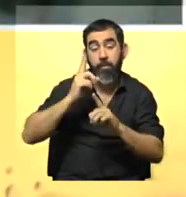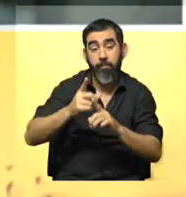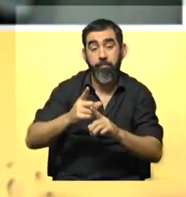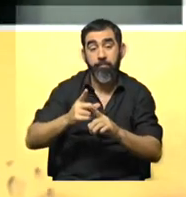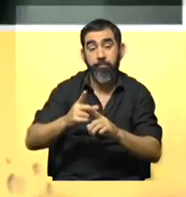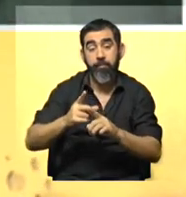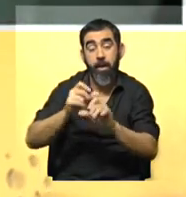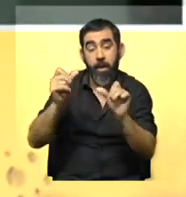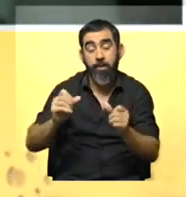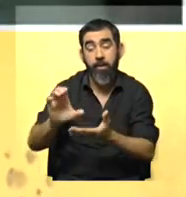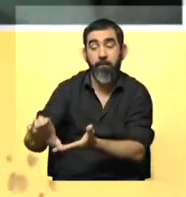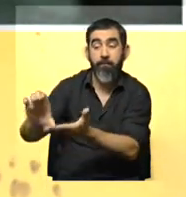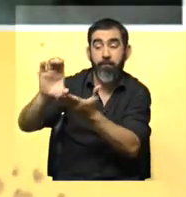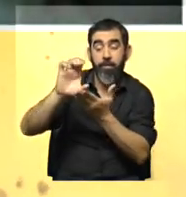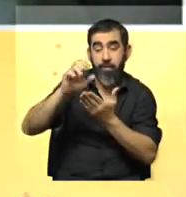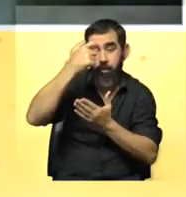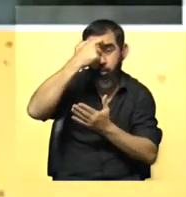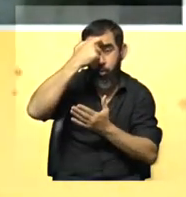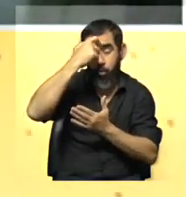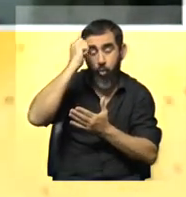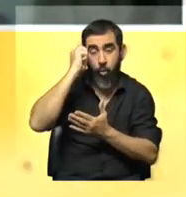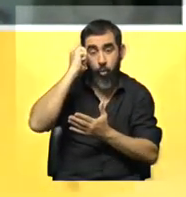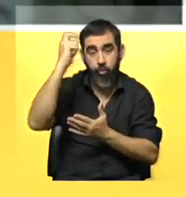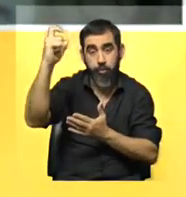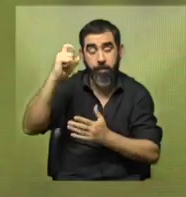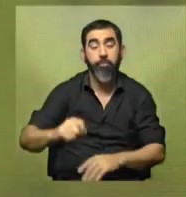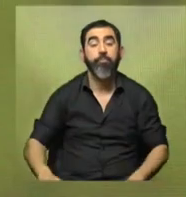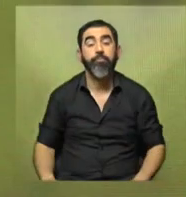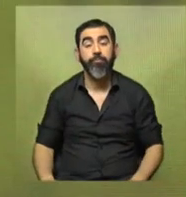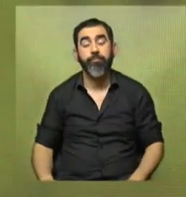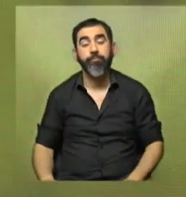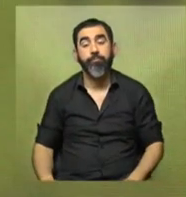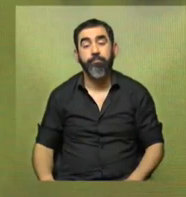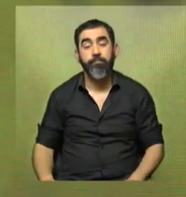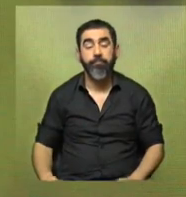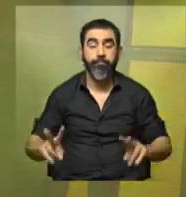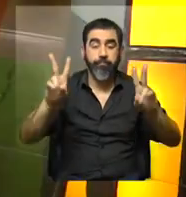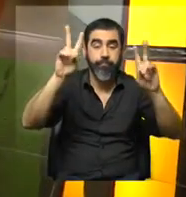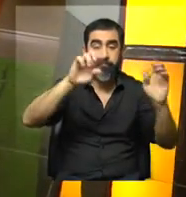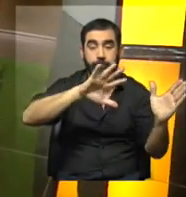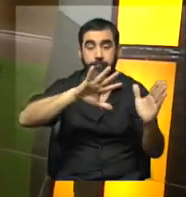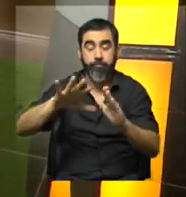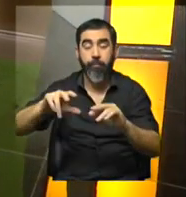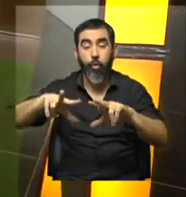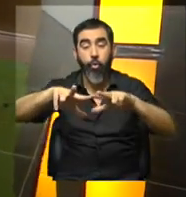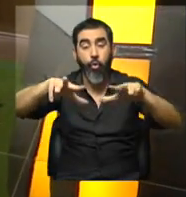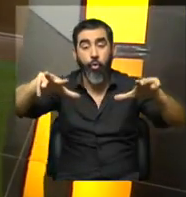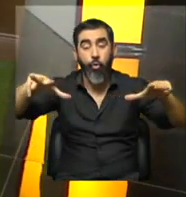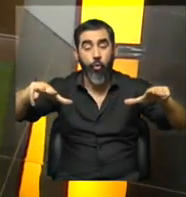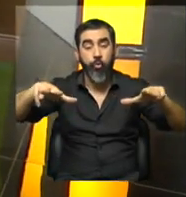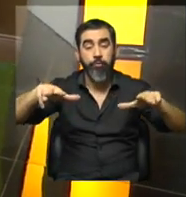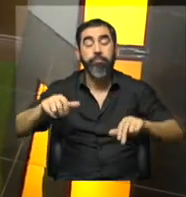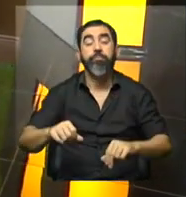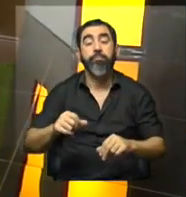uno espera que hagan, que es invertir en conocimiento también. Exactamente. Gracias, Alexandra. Nos vamos a los drones y los satélites